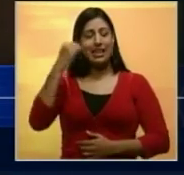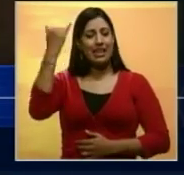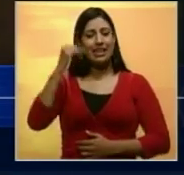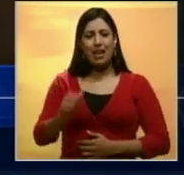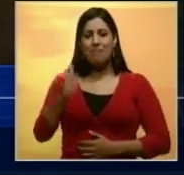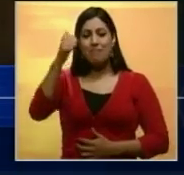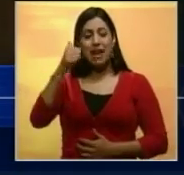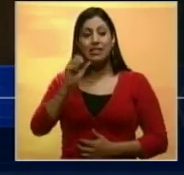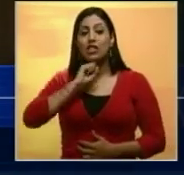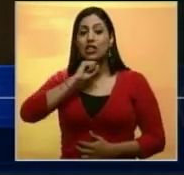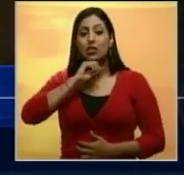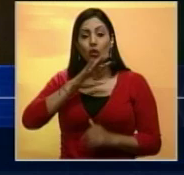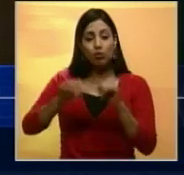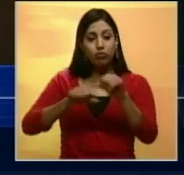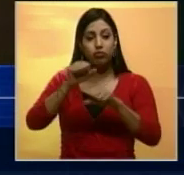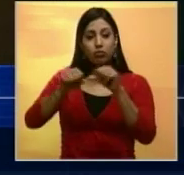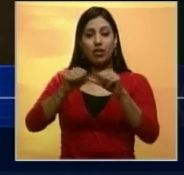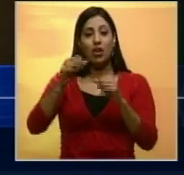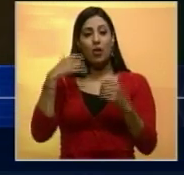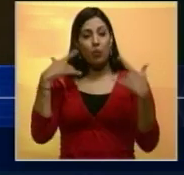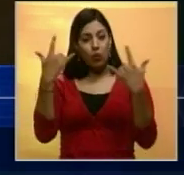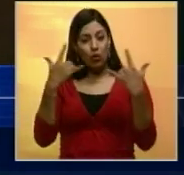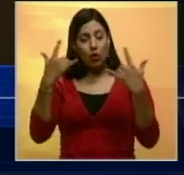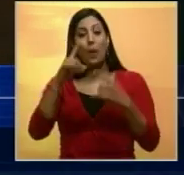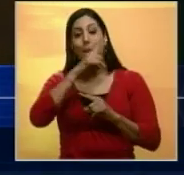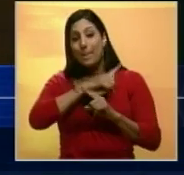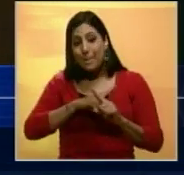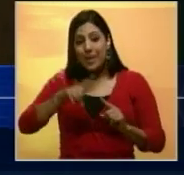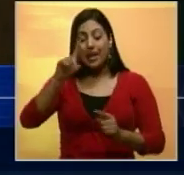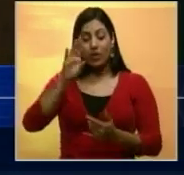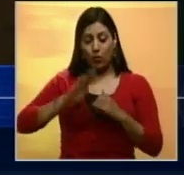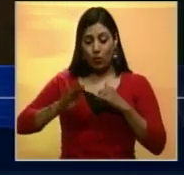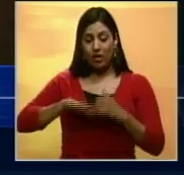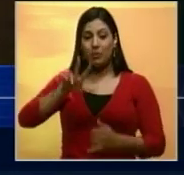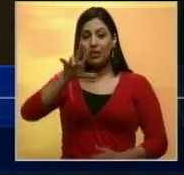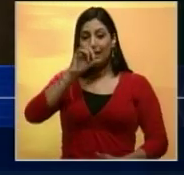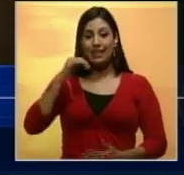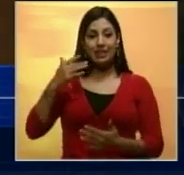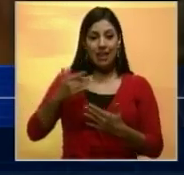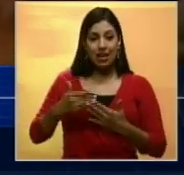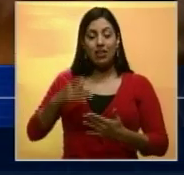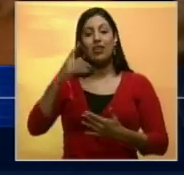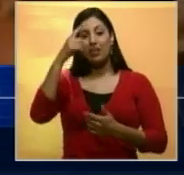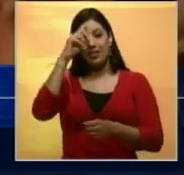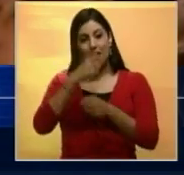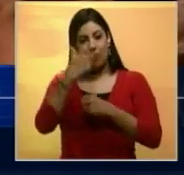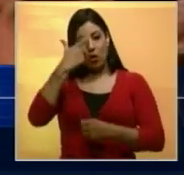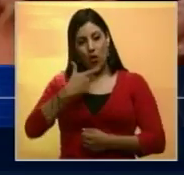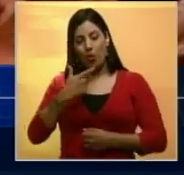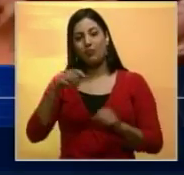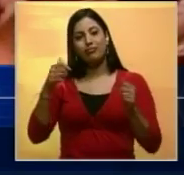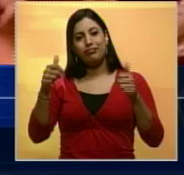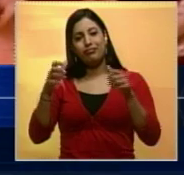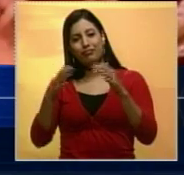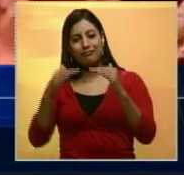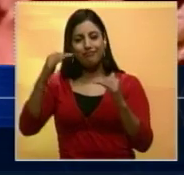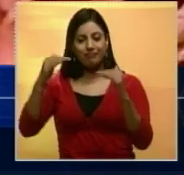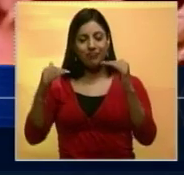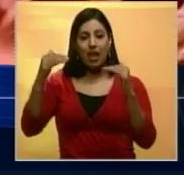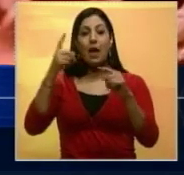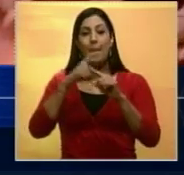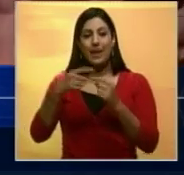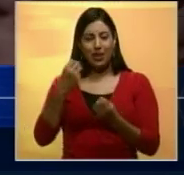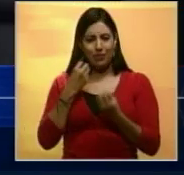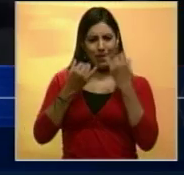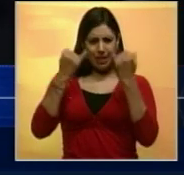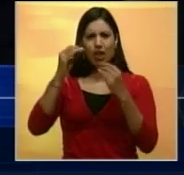más prolíficas y duraderas en la historia del rock. Sin embargo, en los últimos 30 años, la producción de Bowie fue irregular, aunque su